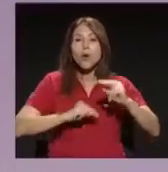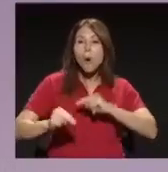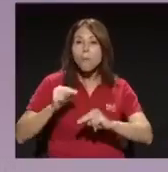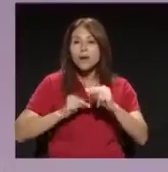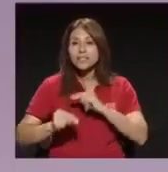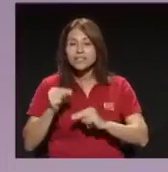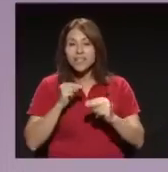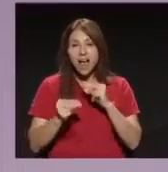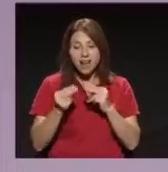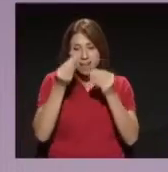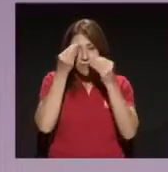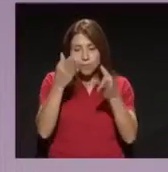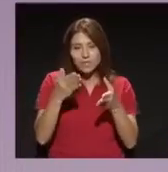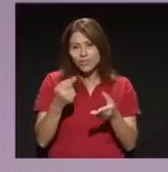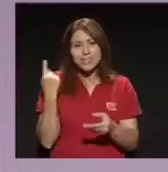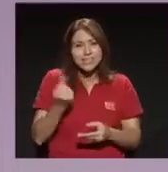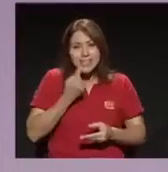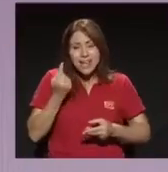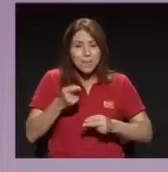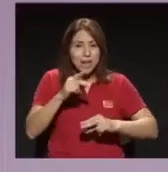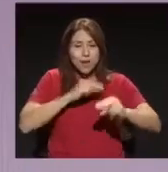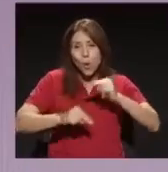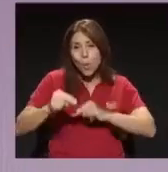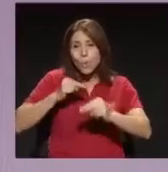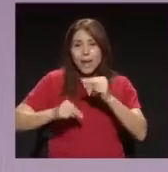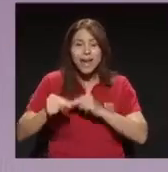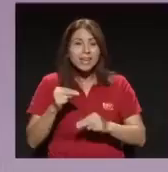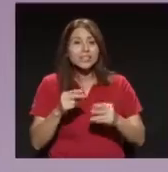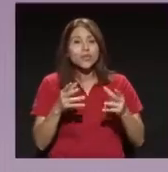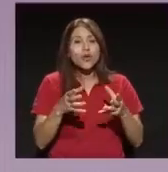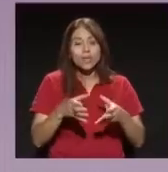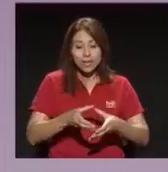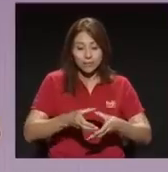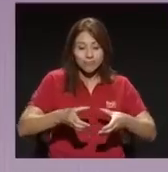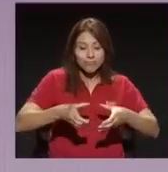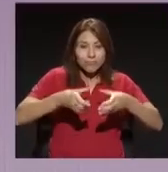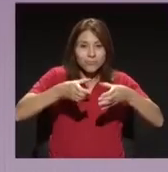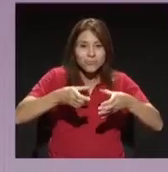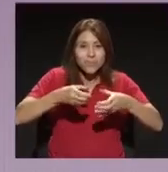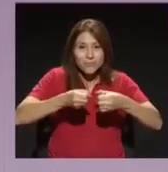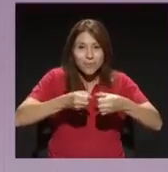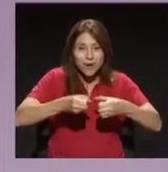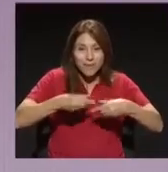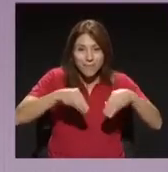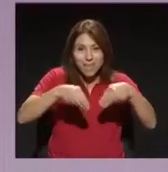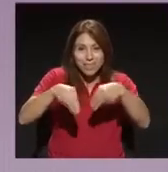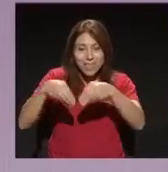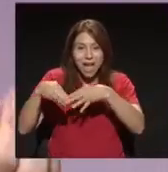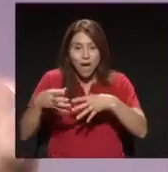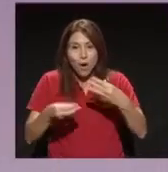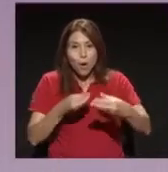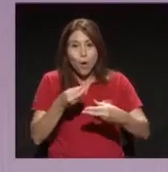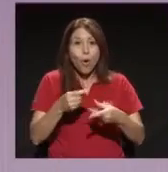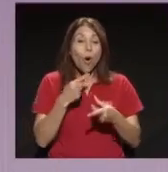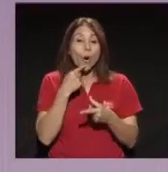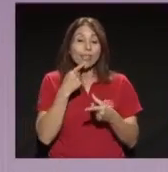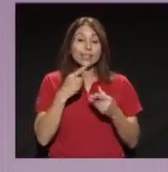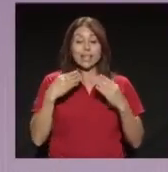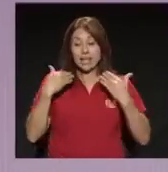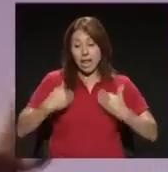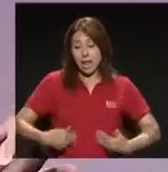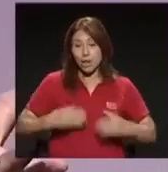siempre en esto se da mucho del comercio y la venta de fórmulas verdad o la negación de las posibilidades que puede tener el cuerpo de una mujer